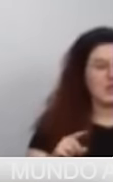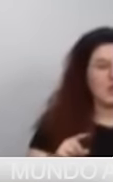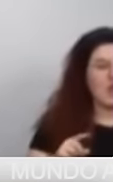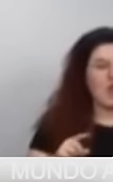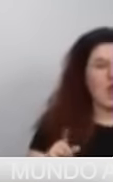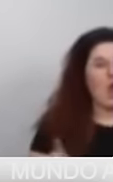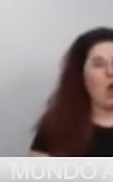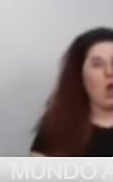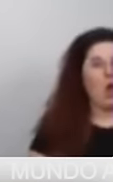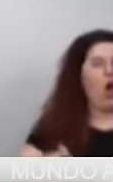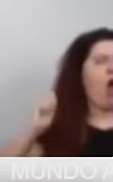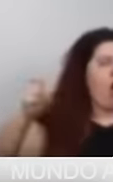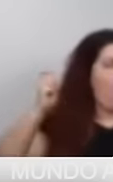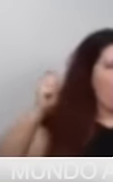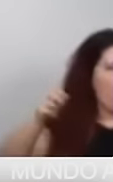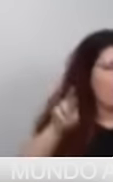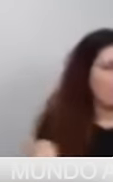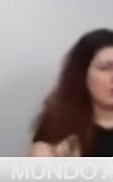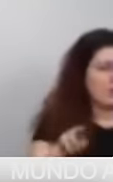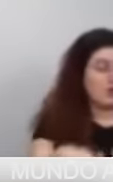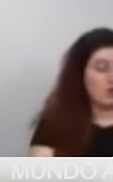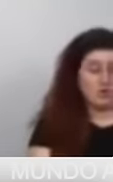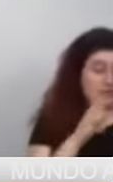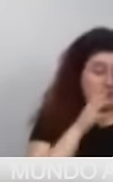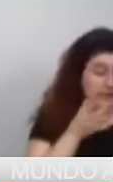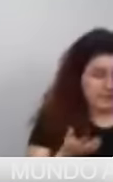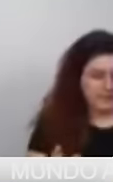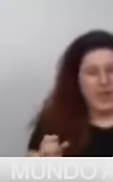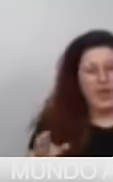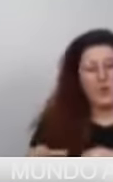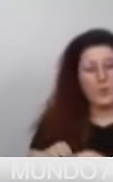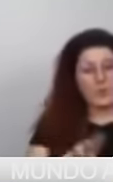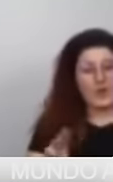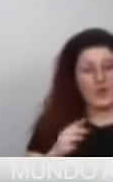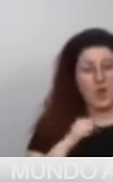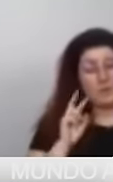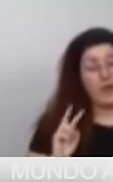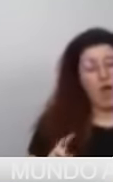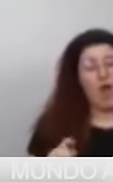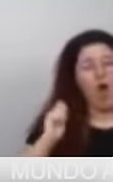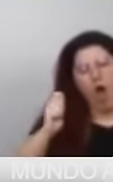la bandera de la repetición electoral, lo digo porque fundamentalmente el Partido Popular los veo ahí muy, muy